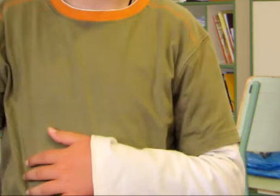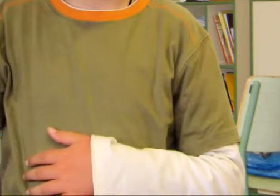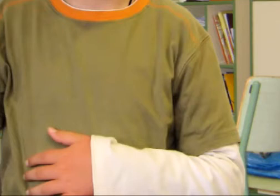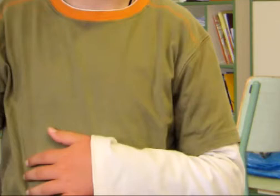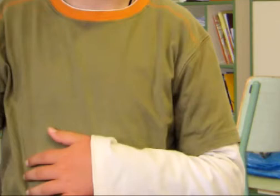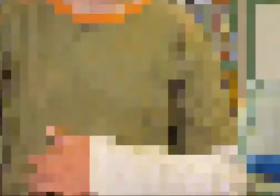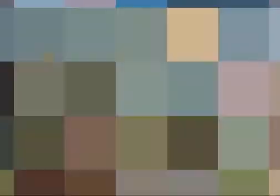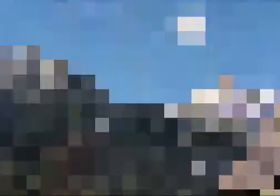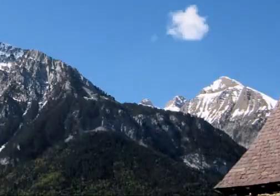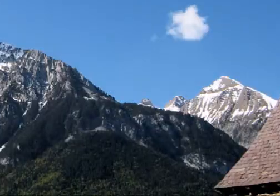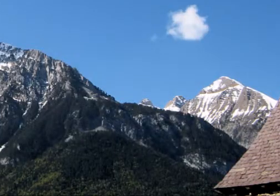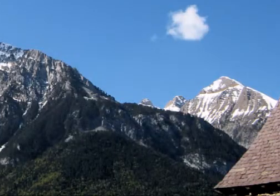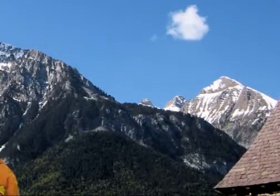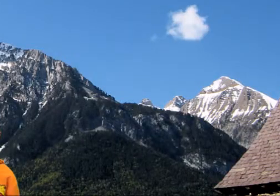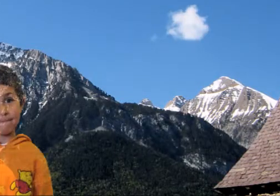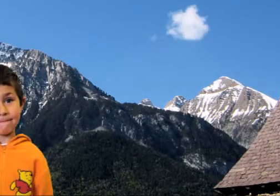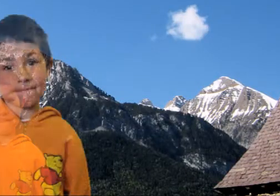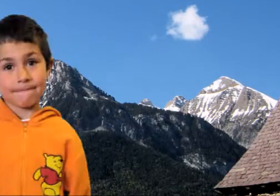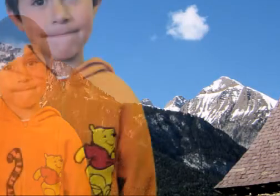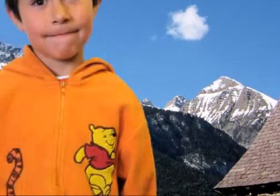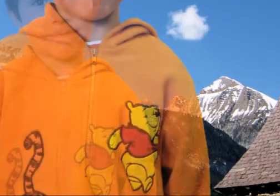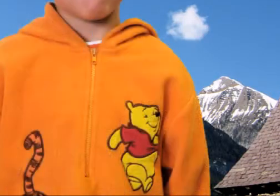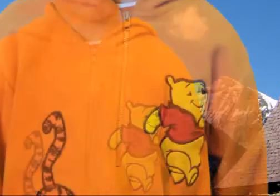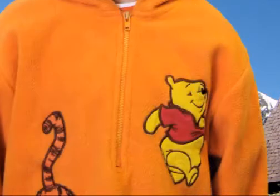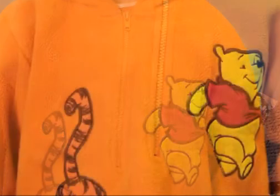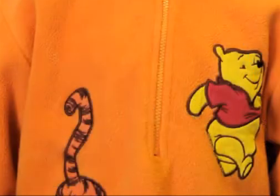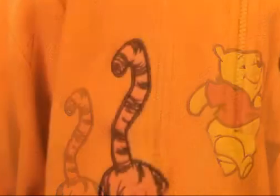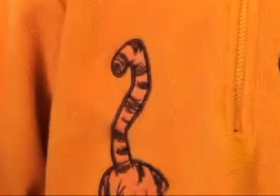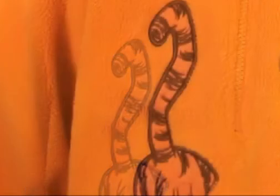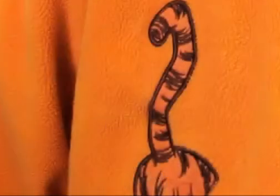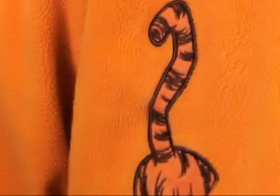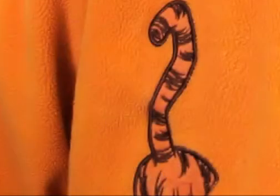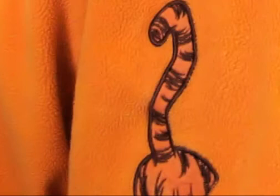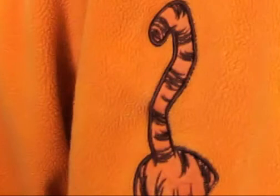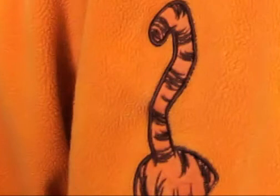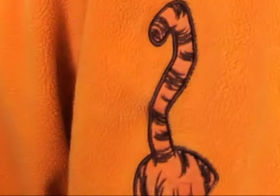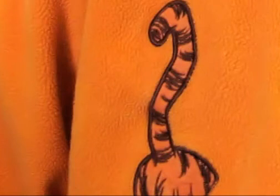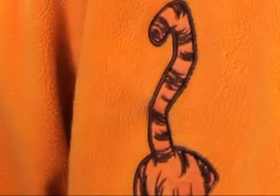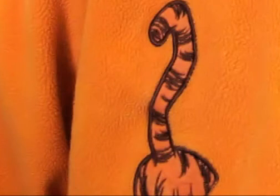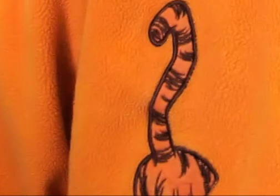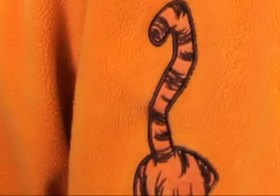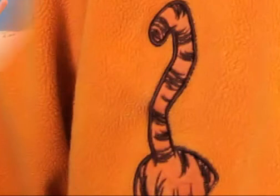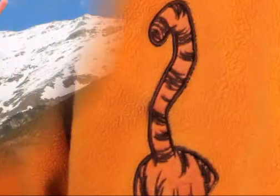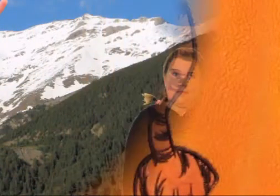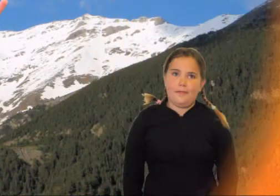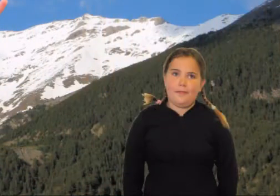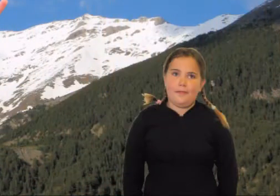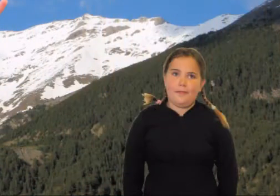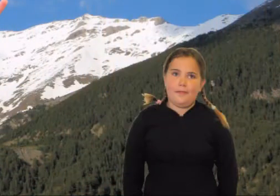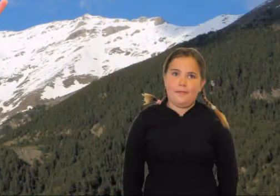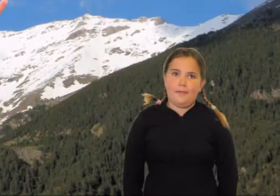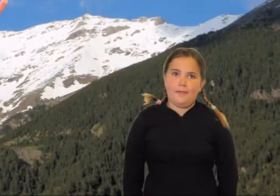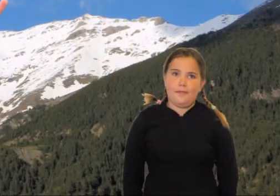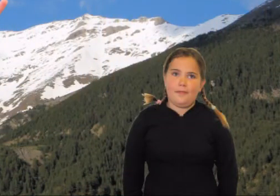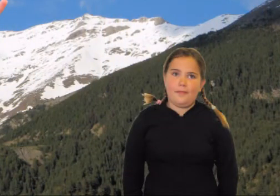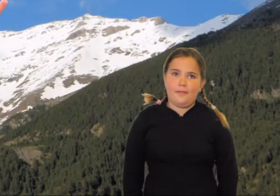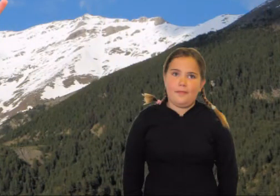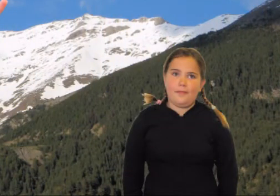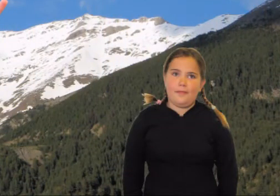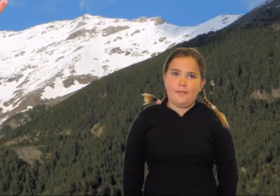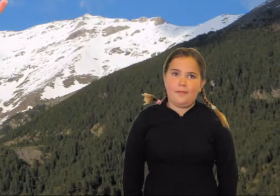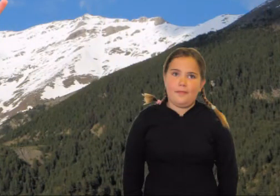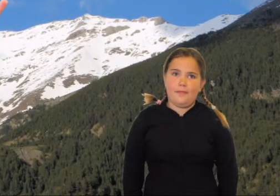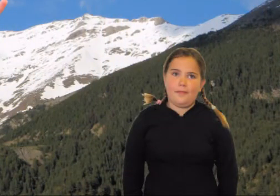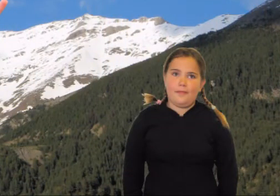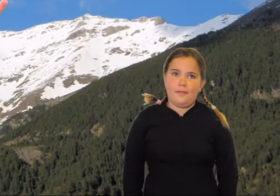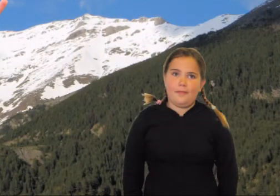que Valentín y Enar se fan muy grans. Pero tan grans que no acabarían en la escuela. A Enar se le quedaría el